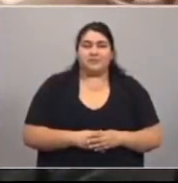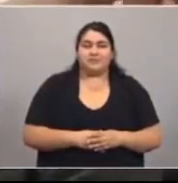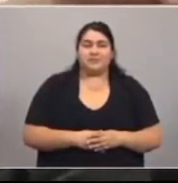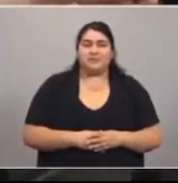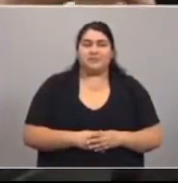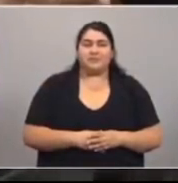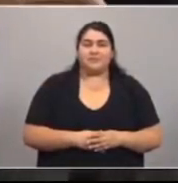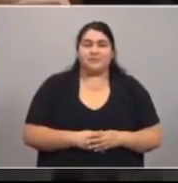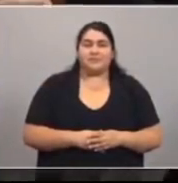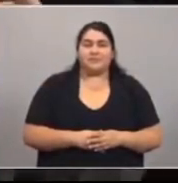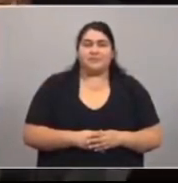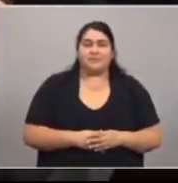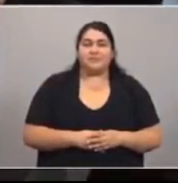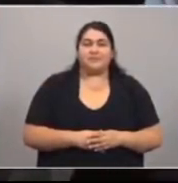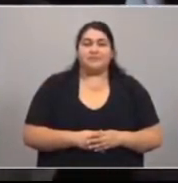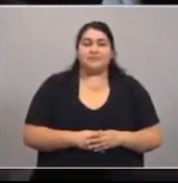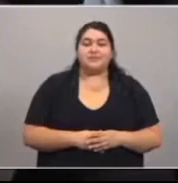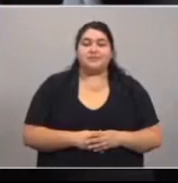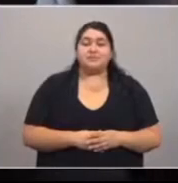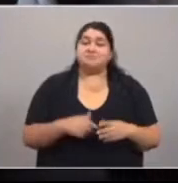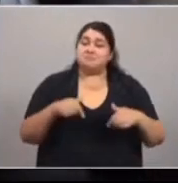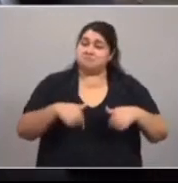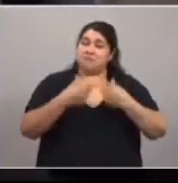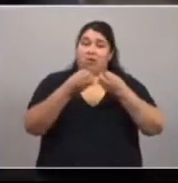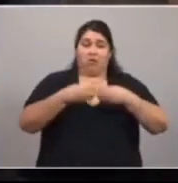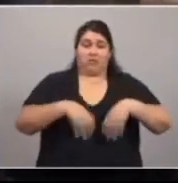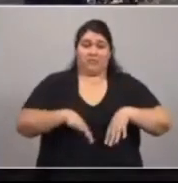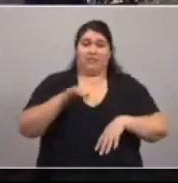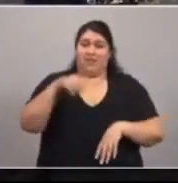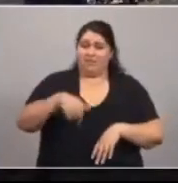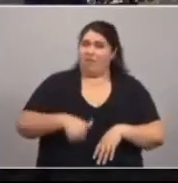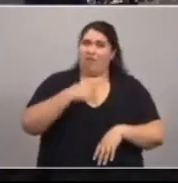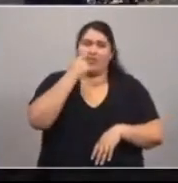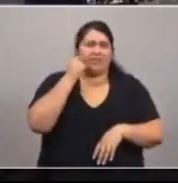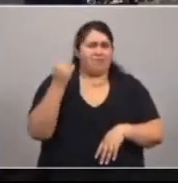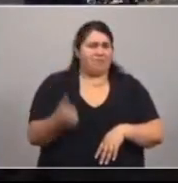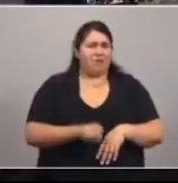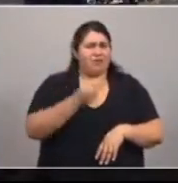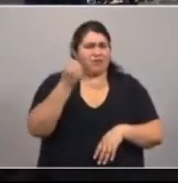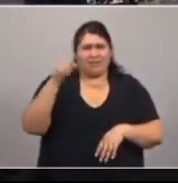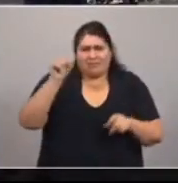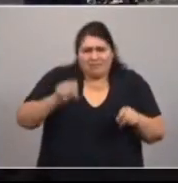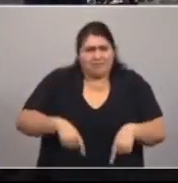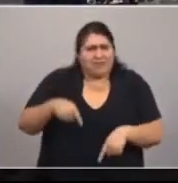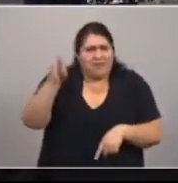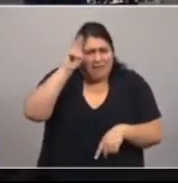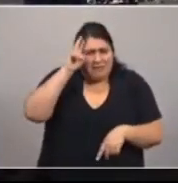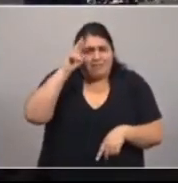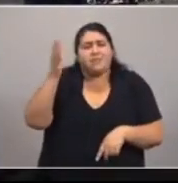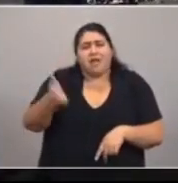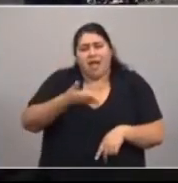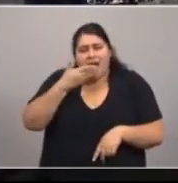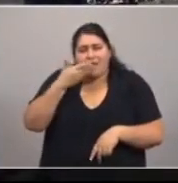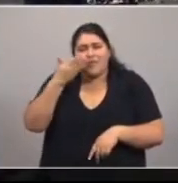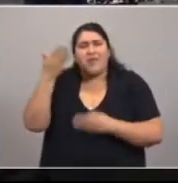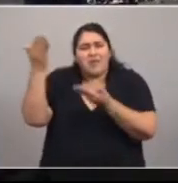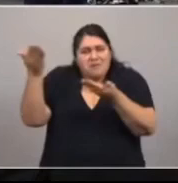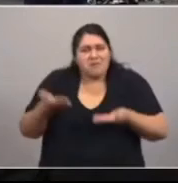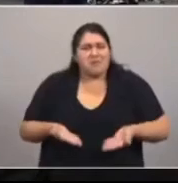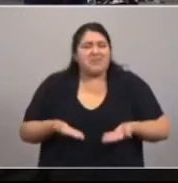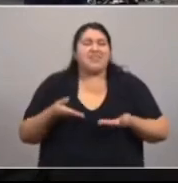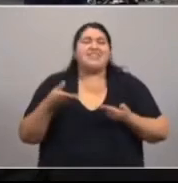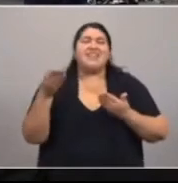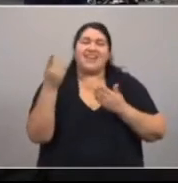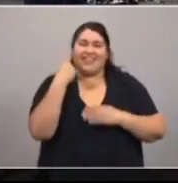Para comenzar, y en este día tan importante para el municipio, escuchamos las palabras de bienvenida del intendente de Florencio Varela,